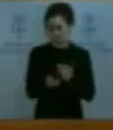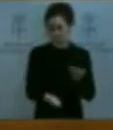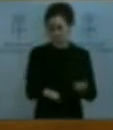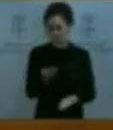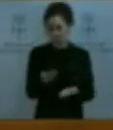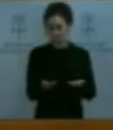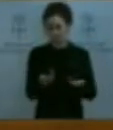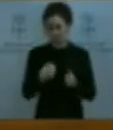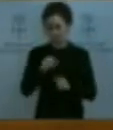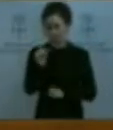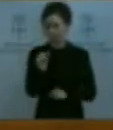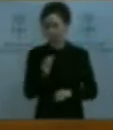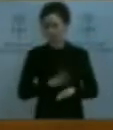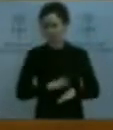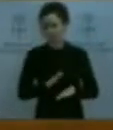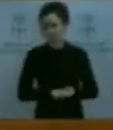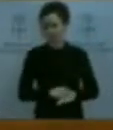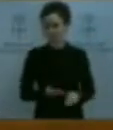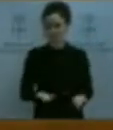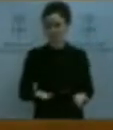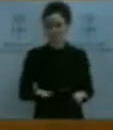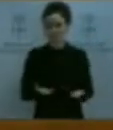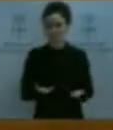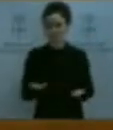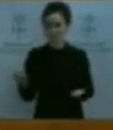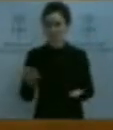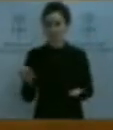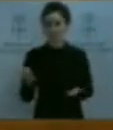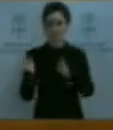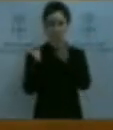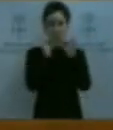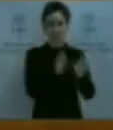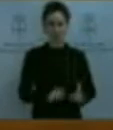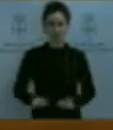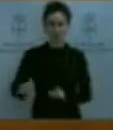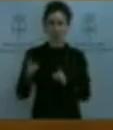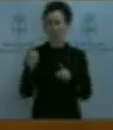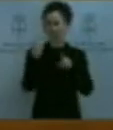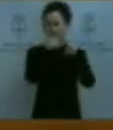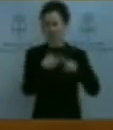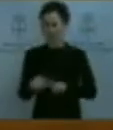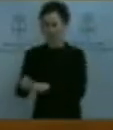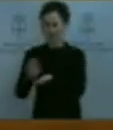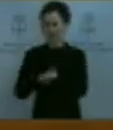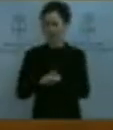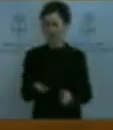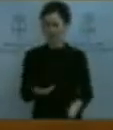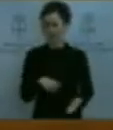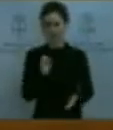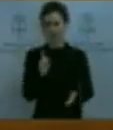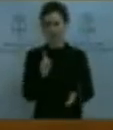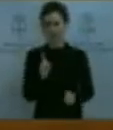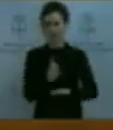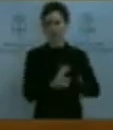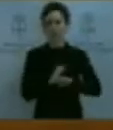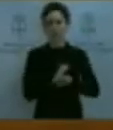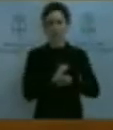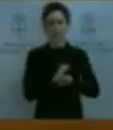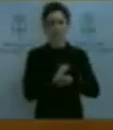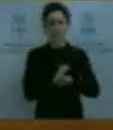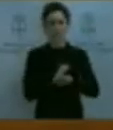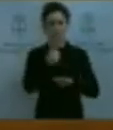sentido. No tiene ningún sentido esa diferenciación. Por eso, diversos consejeros de educación, como por ejemplo su homólogo en Castilla y León, han